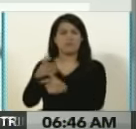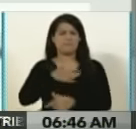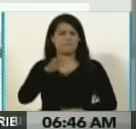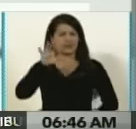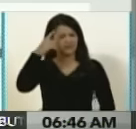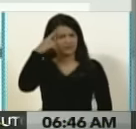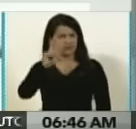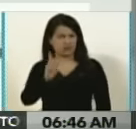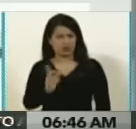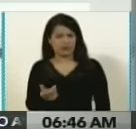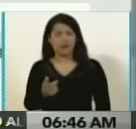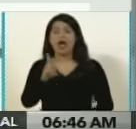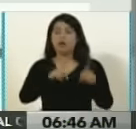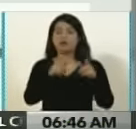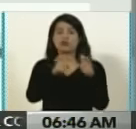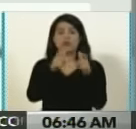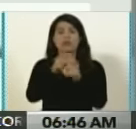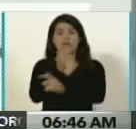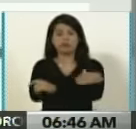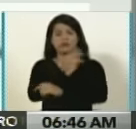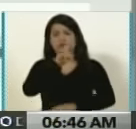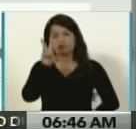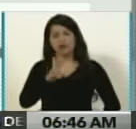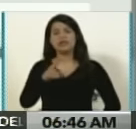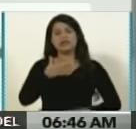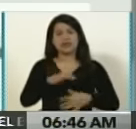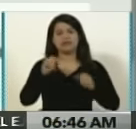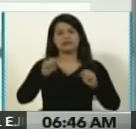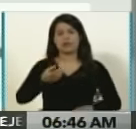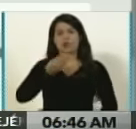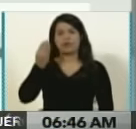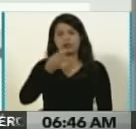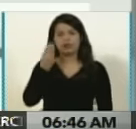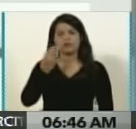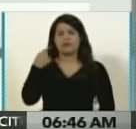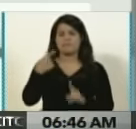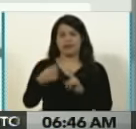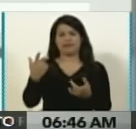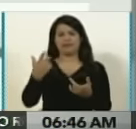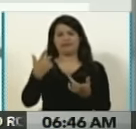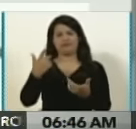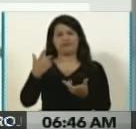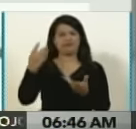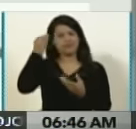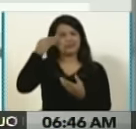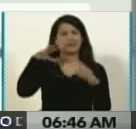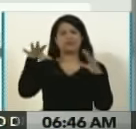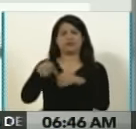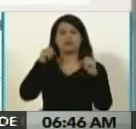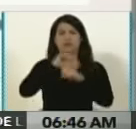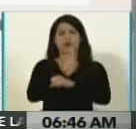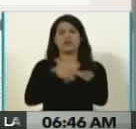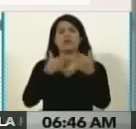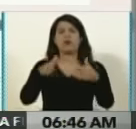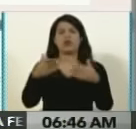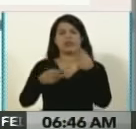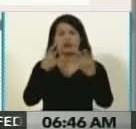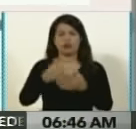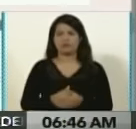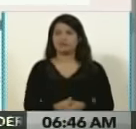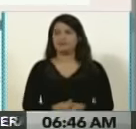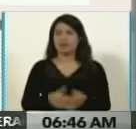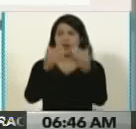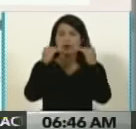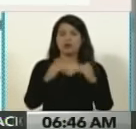quiere hacer muchos de los factores de la oposición venezolana, utilizar a la juventud, la irracionalidad para hacerse del poder político. Vamos a ver si tenemos más